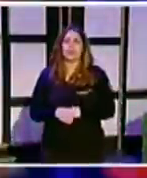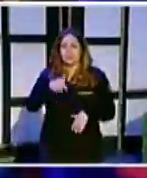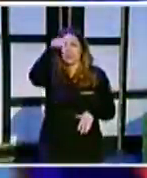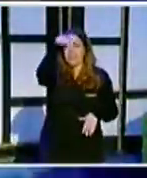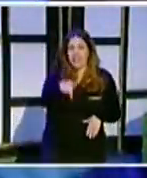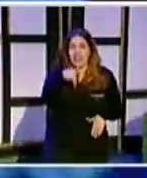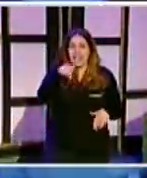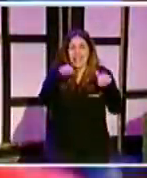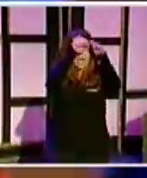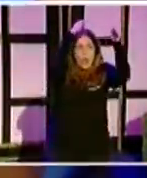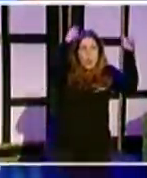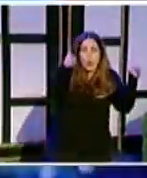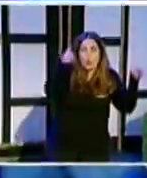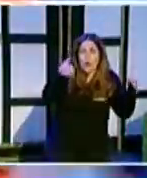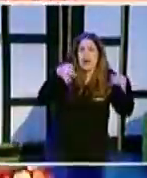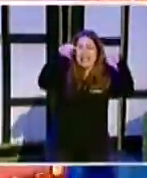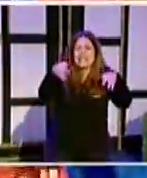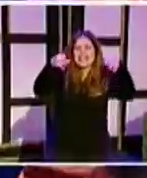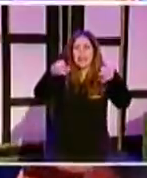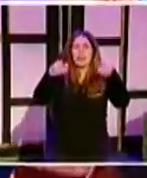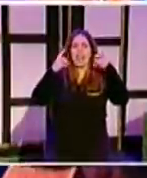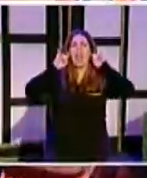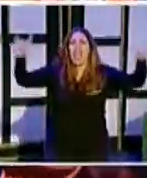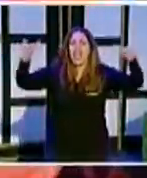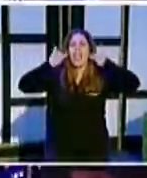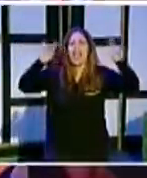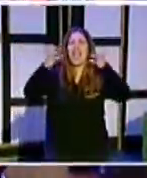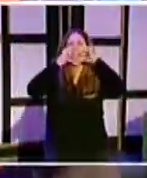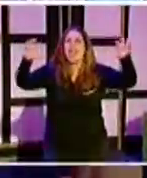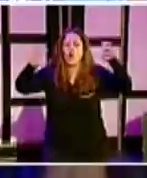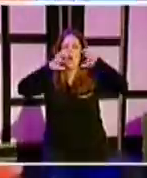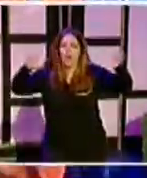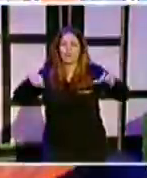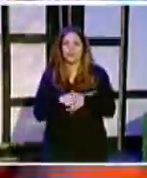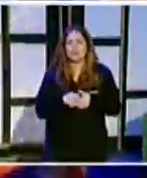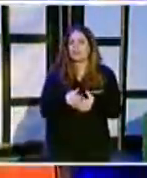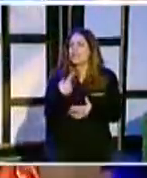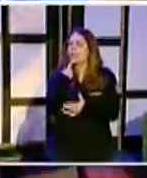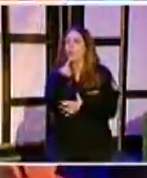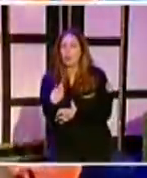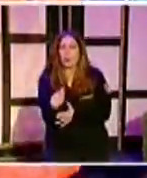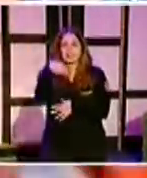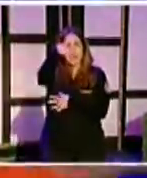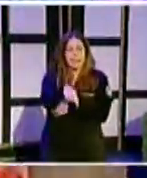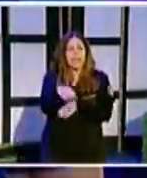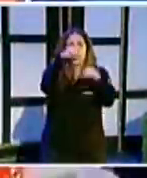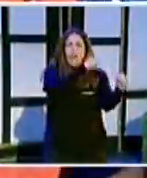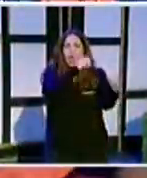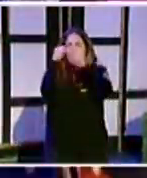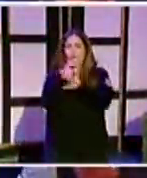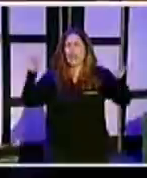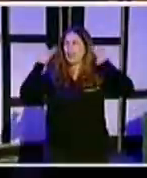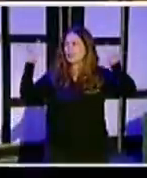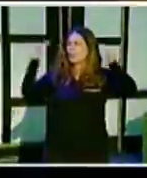dentro de la cueva siempre hay mucho eco. Eco, eco, eco, eco. Difícil hacer la murga con tanto